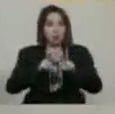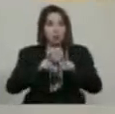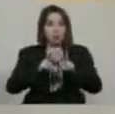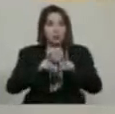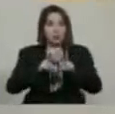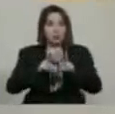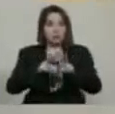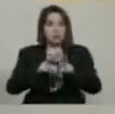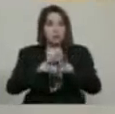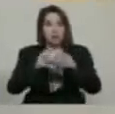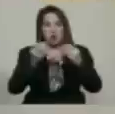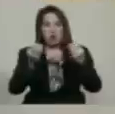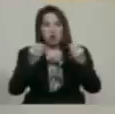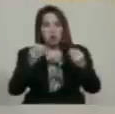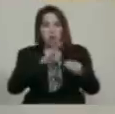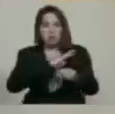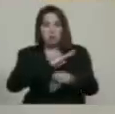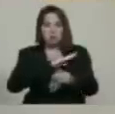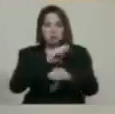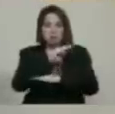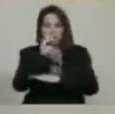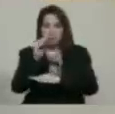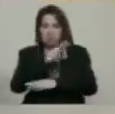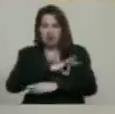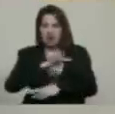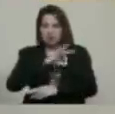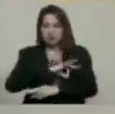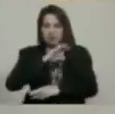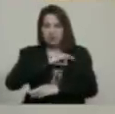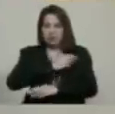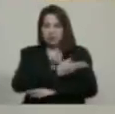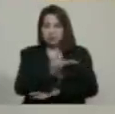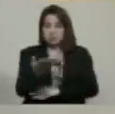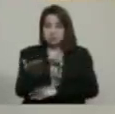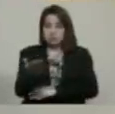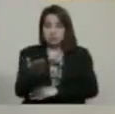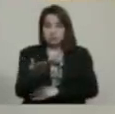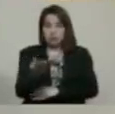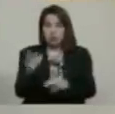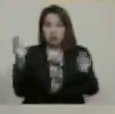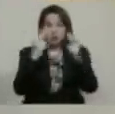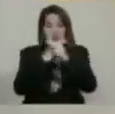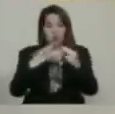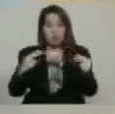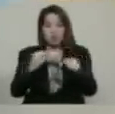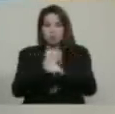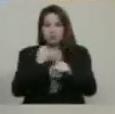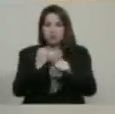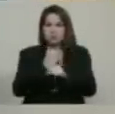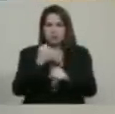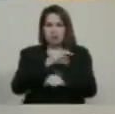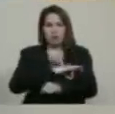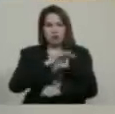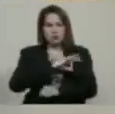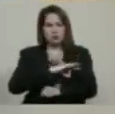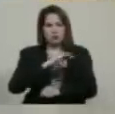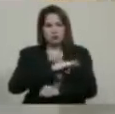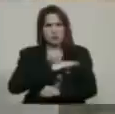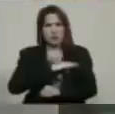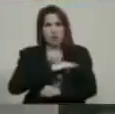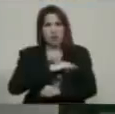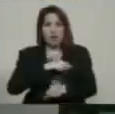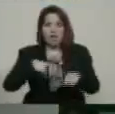su sociedad, de sus deberes, de sus compromisos con la sociedad, que lo que sucedió con nuestra